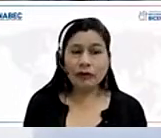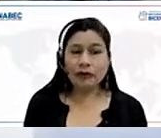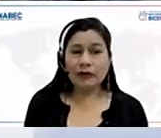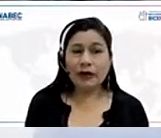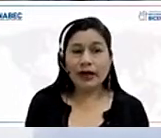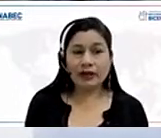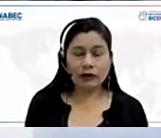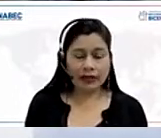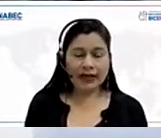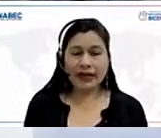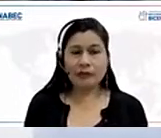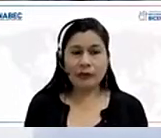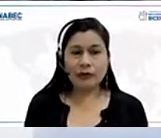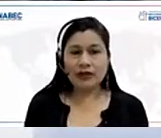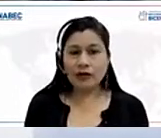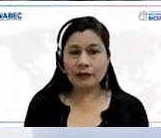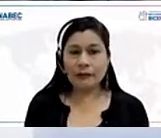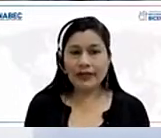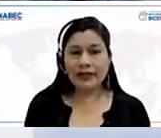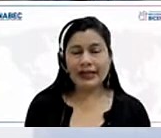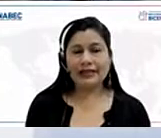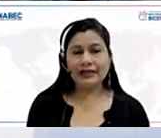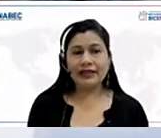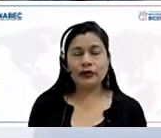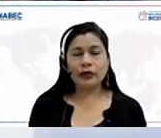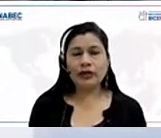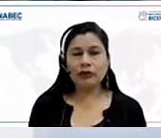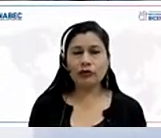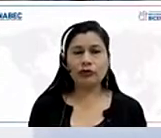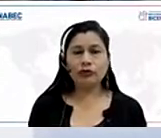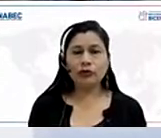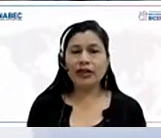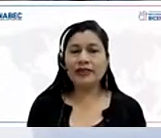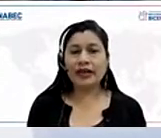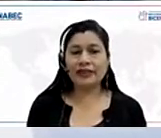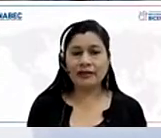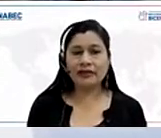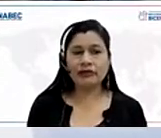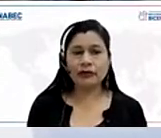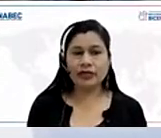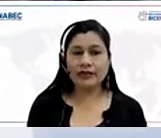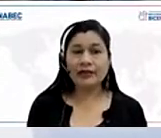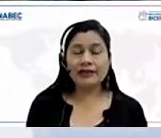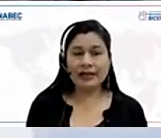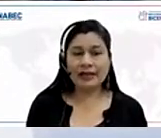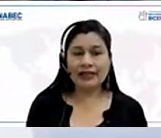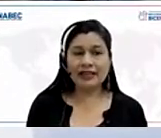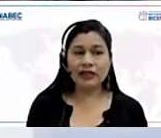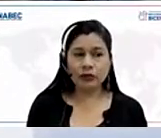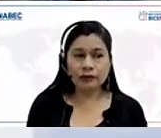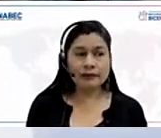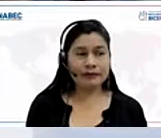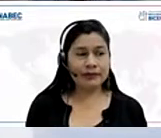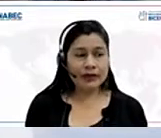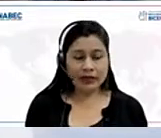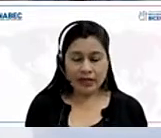Vamos, por favor, a recordar al público que pueden realizar todas sus consultas a través de nuestro chat del canal de